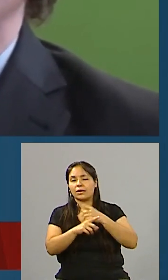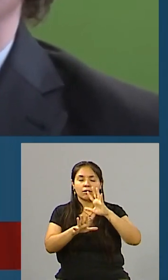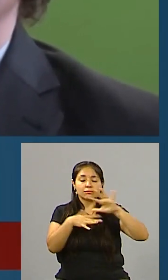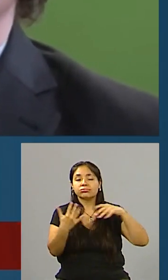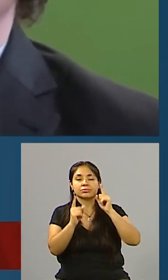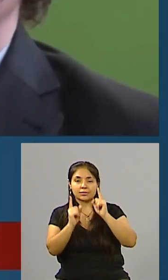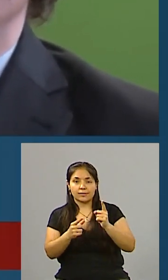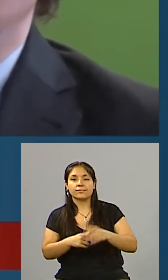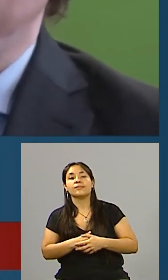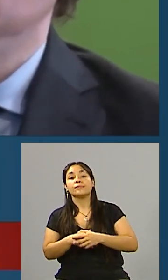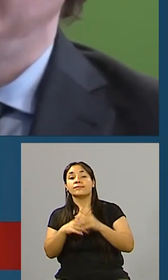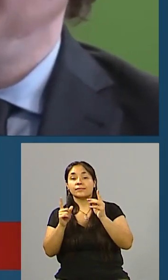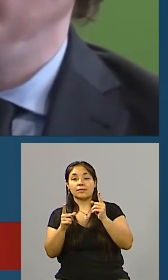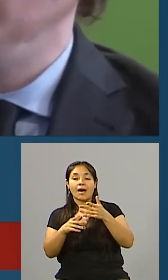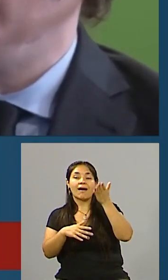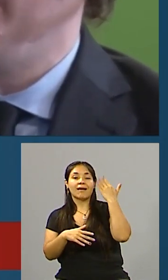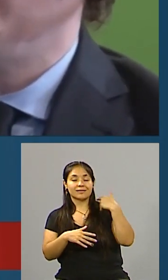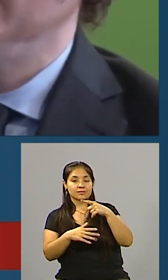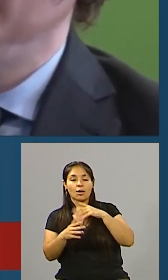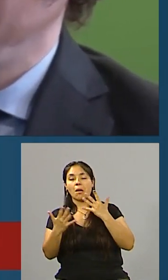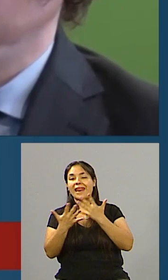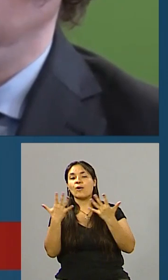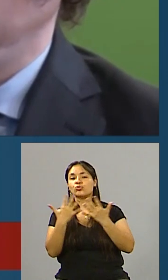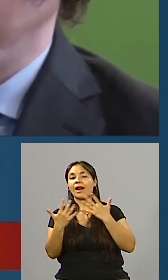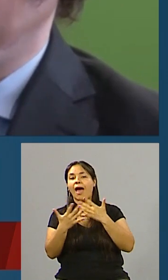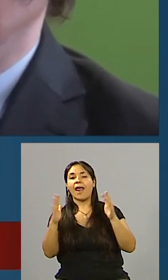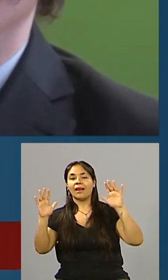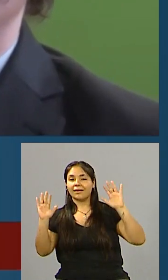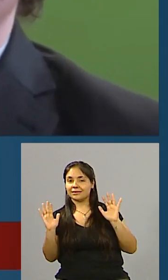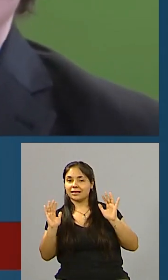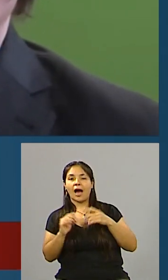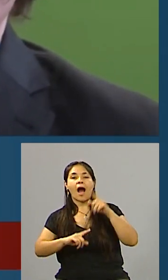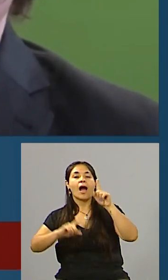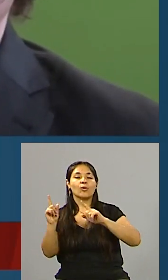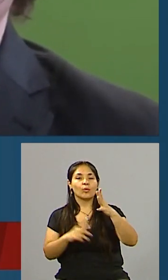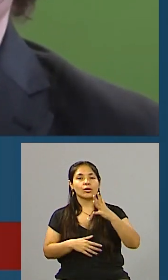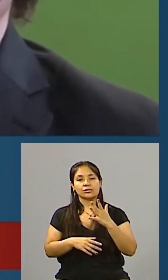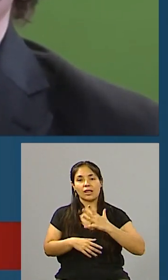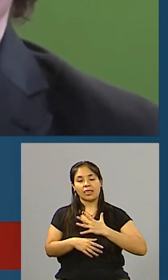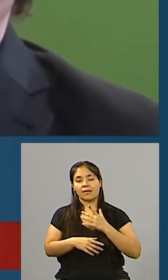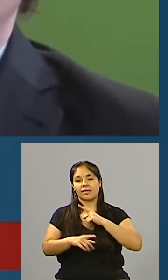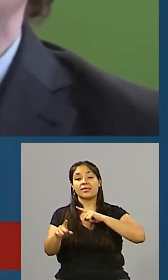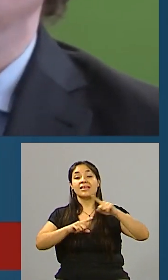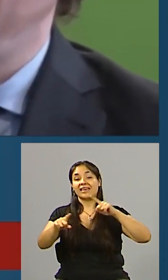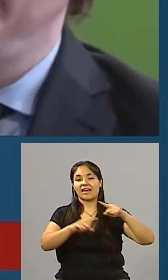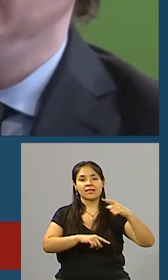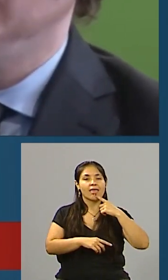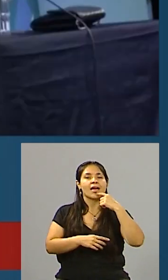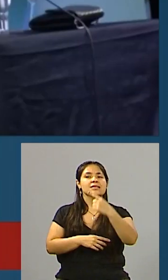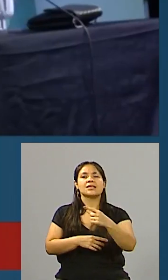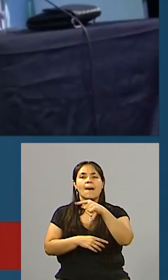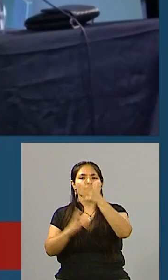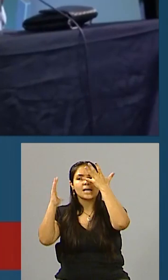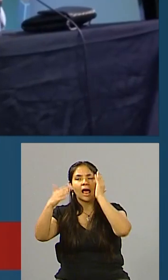posición institucional de neutralidad, sí, había dirigentes que llamaban a no votar a Milei, habían dirigentes que no se